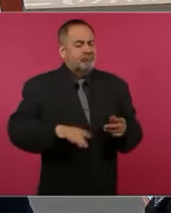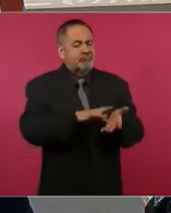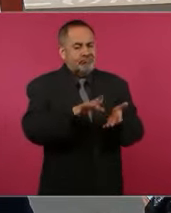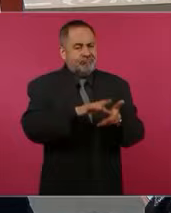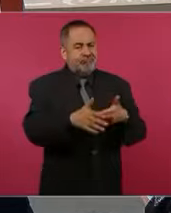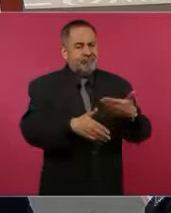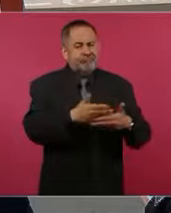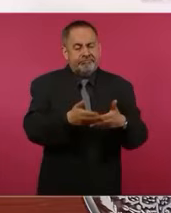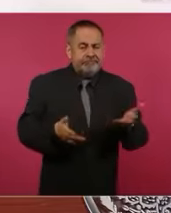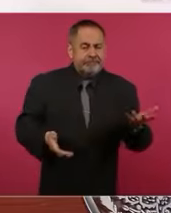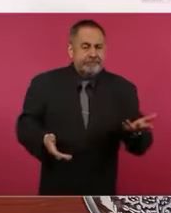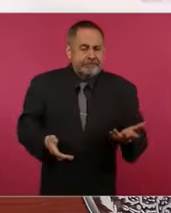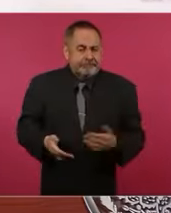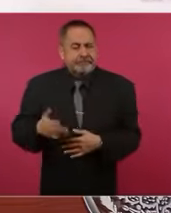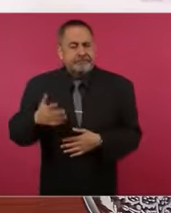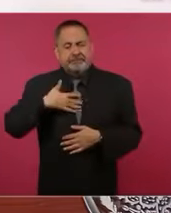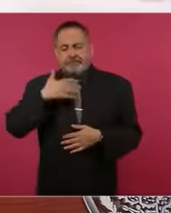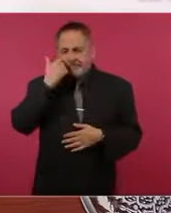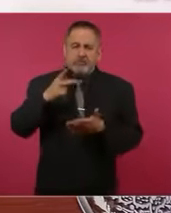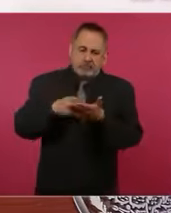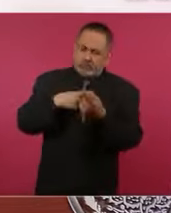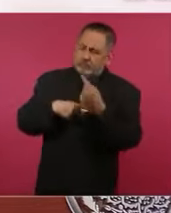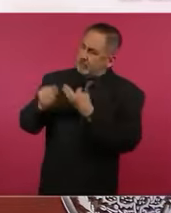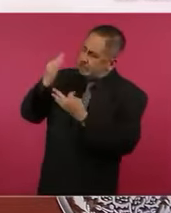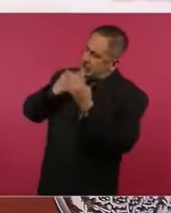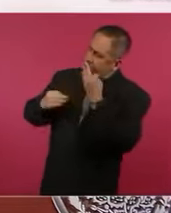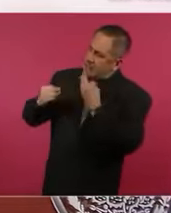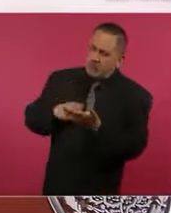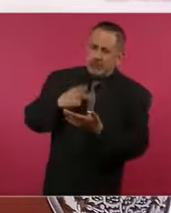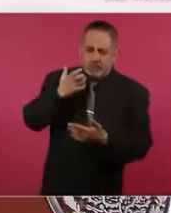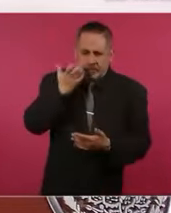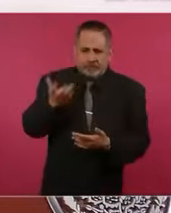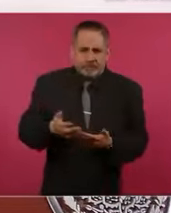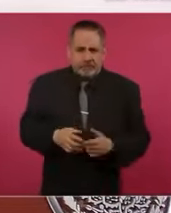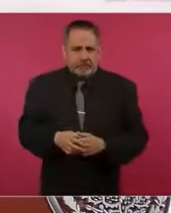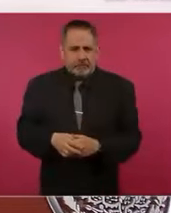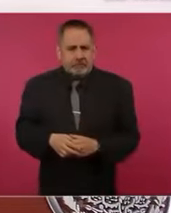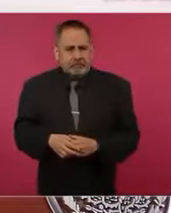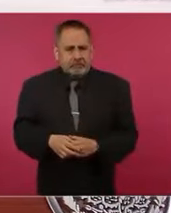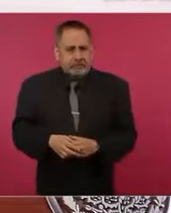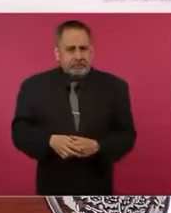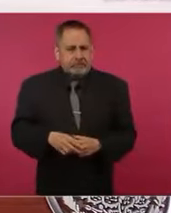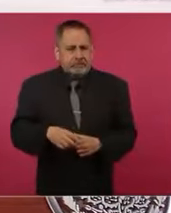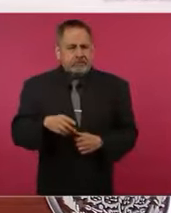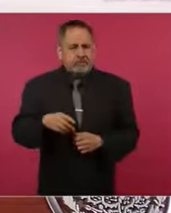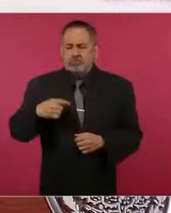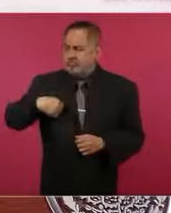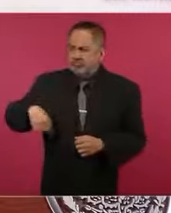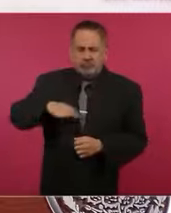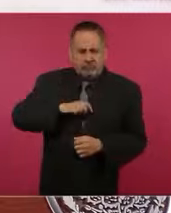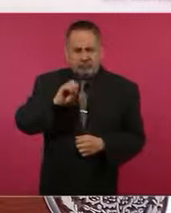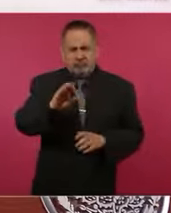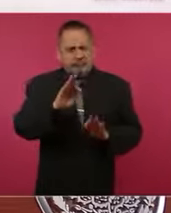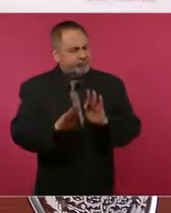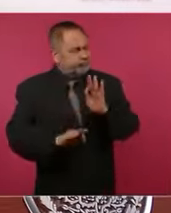porque queremos que nos apapachen. Sí, aquí apapachamos a todos, pero